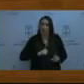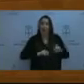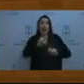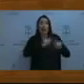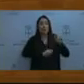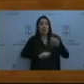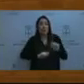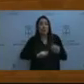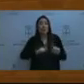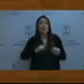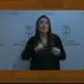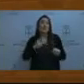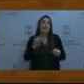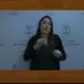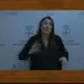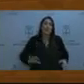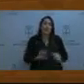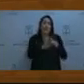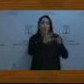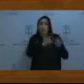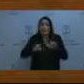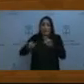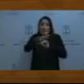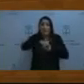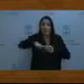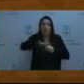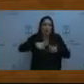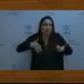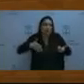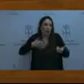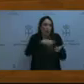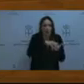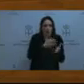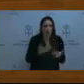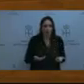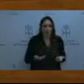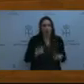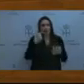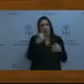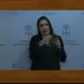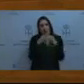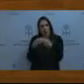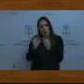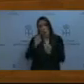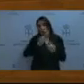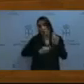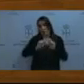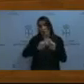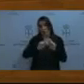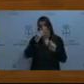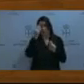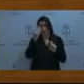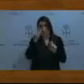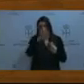participantes vinculación con su territorio? Yo no sé. ¿A casos que lo dudan? ¿Ustedes piensan que realmente los grupos o las asociaciones no forman parte